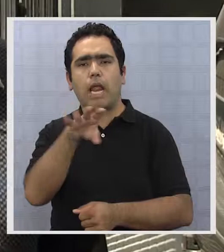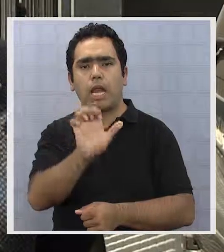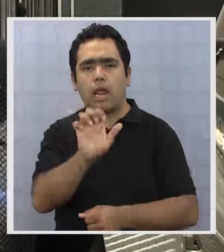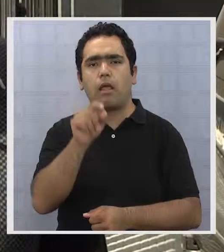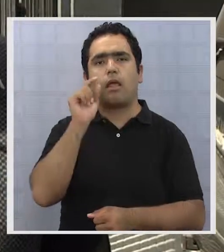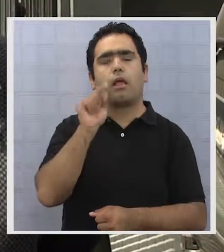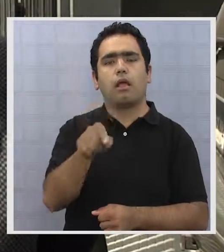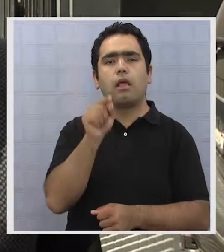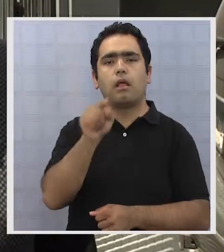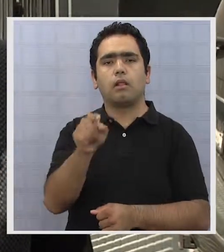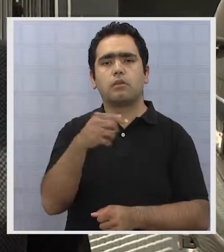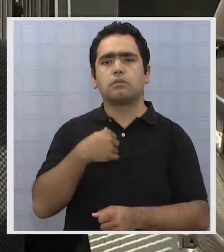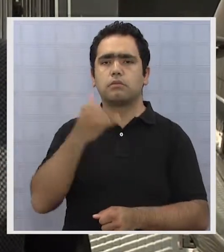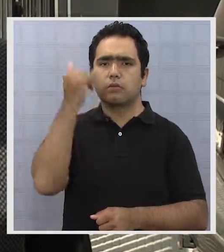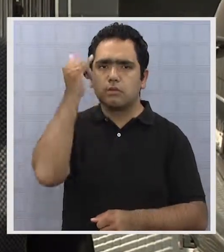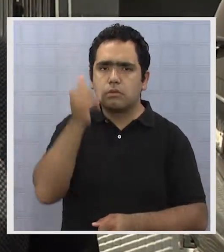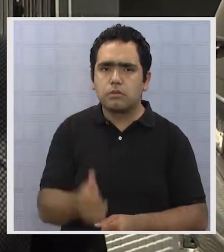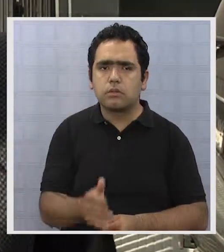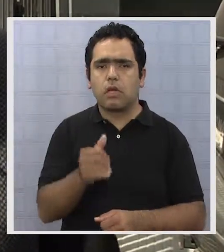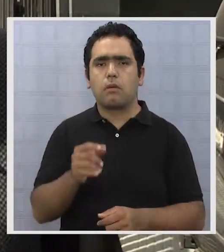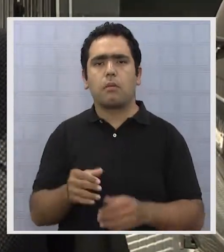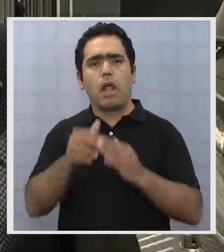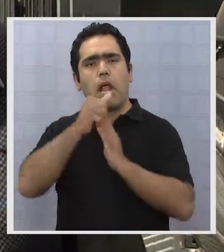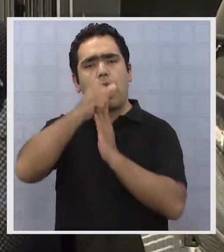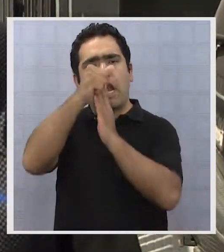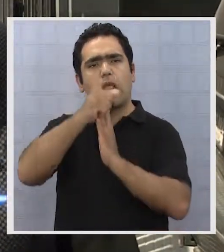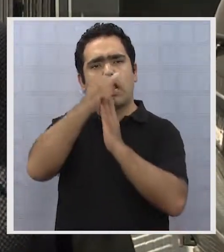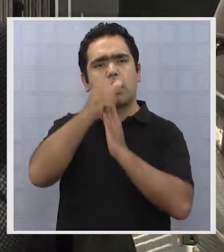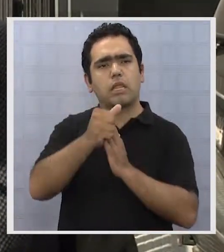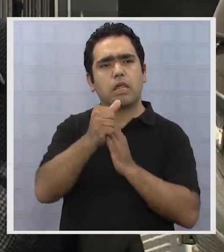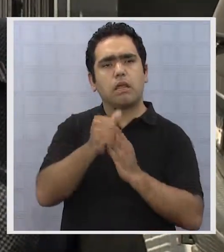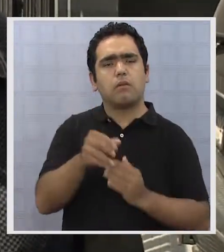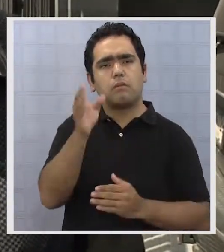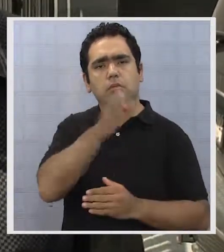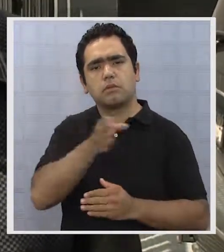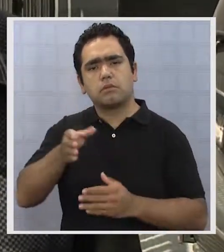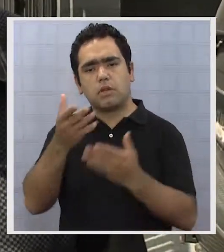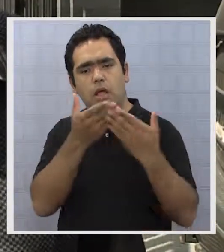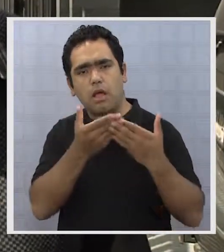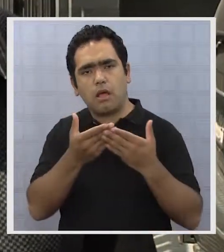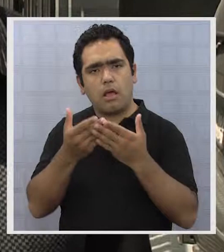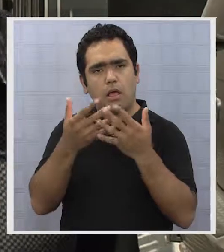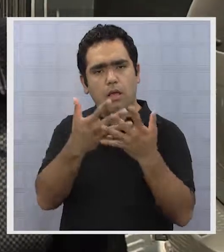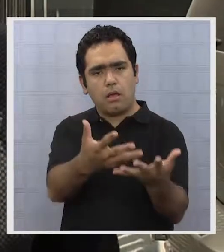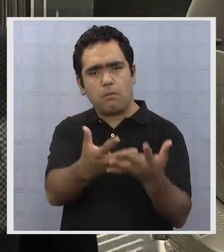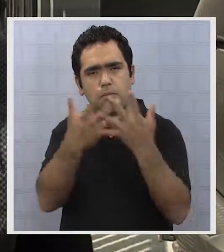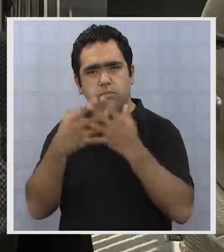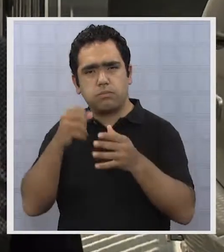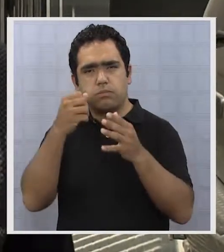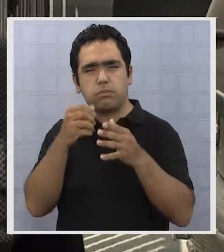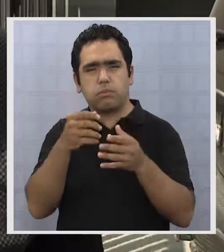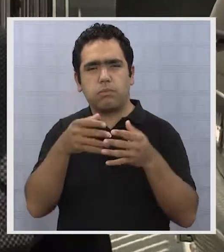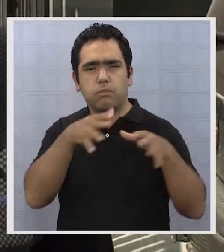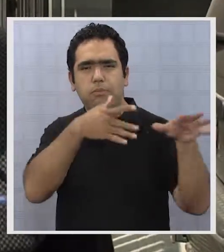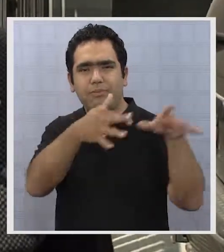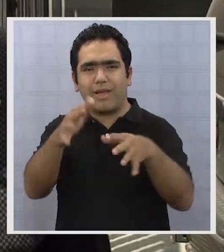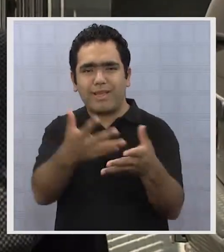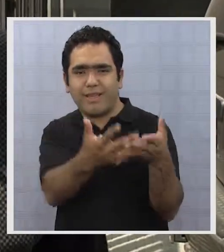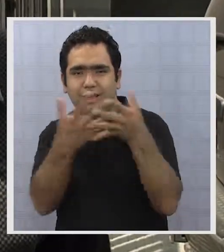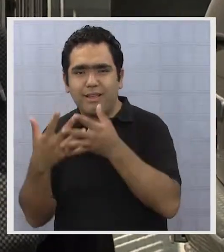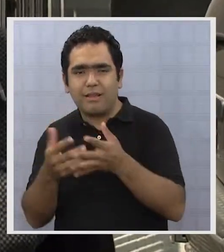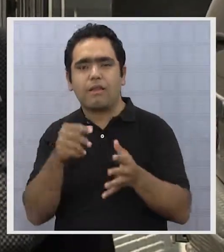se ha caracterizado siempre por ser un dirigente de los pesqueros, no sé si usted lo ubica, en el señor Rolando Andrade. Él obtuvo una